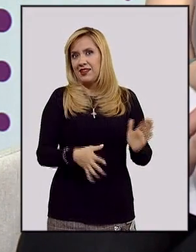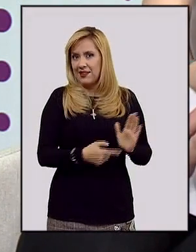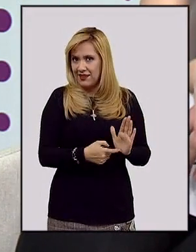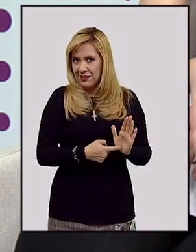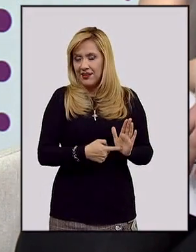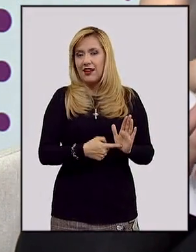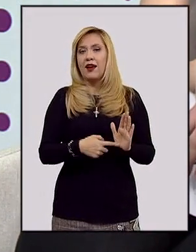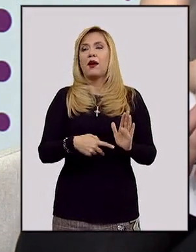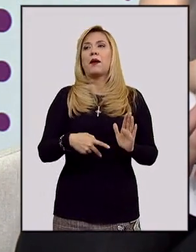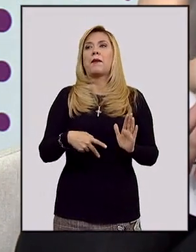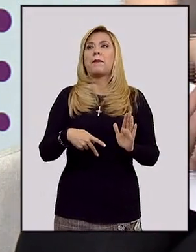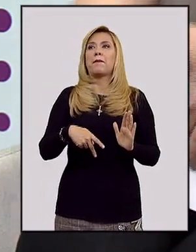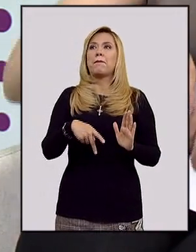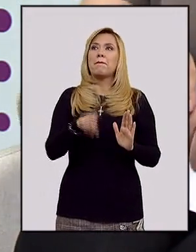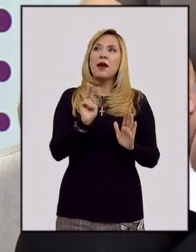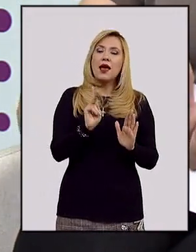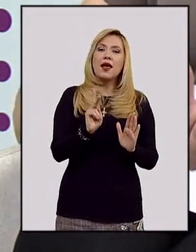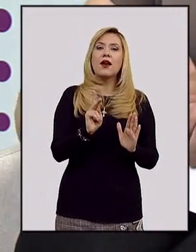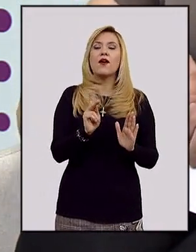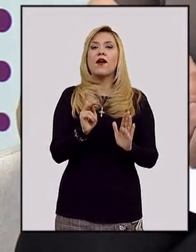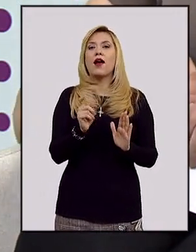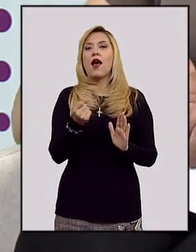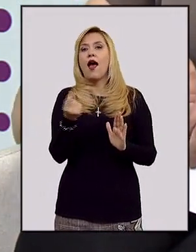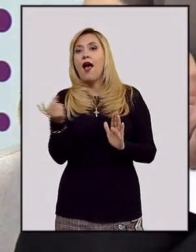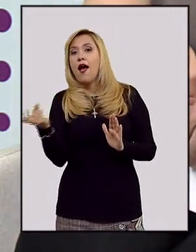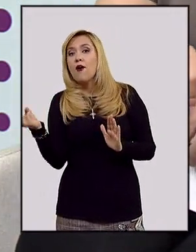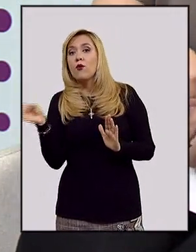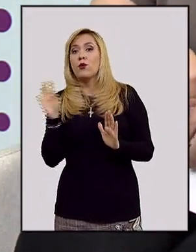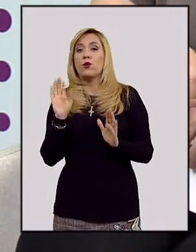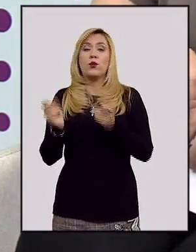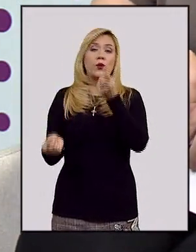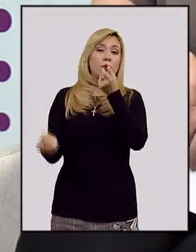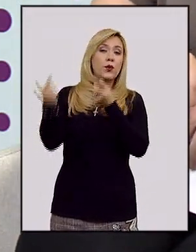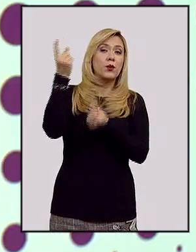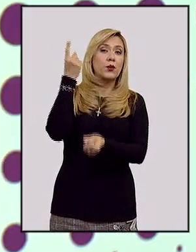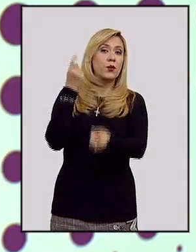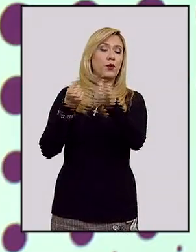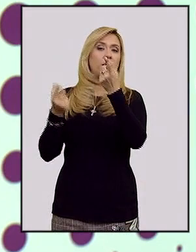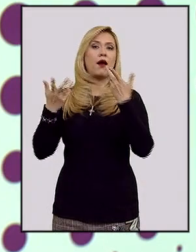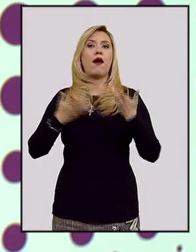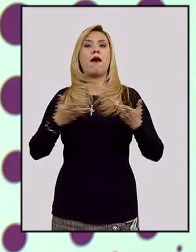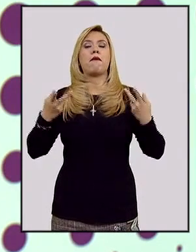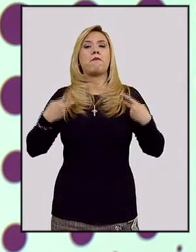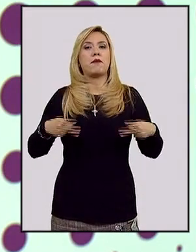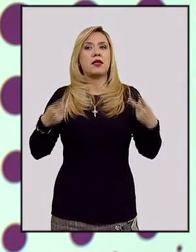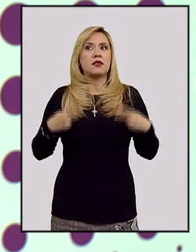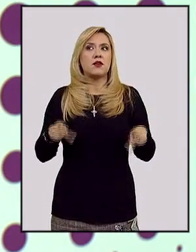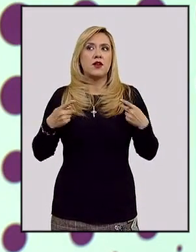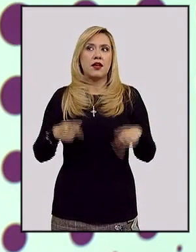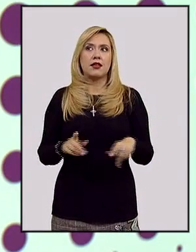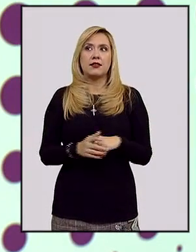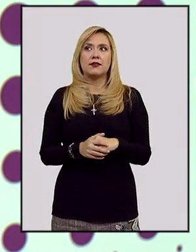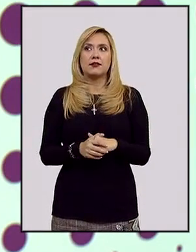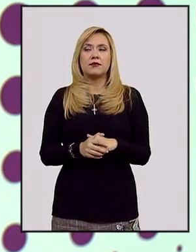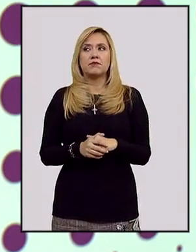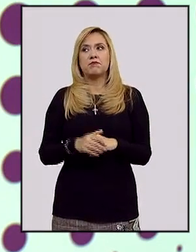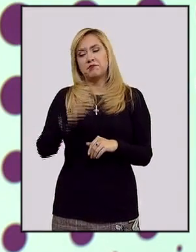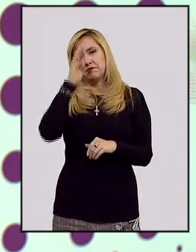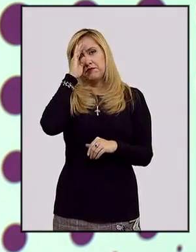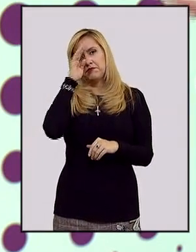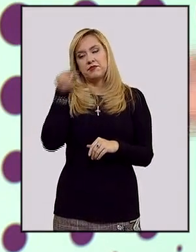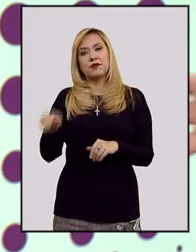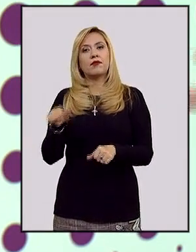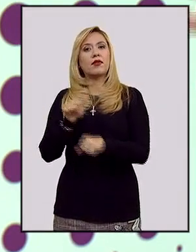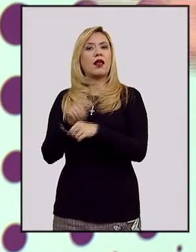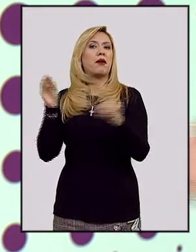es. Y que en algunos casos pues, no hay personas que consideran que el amparo